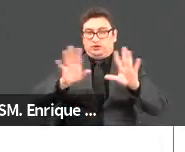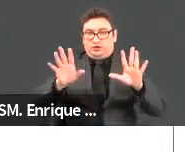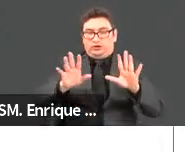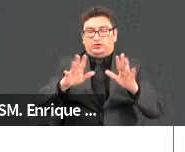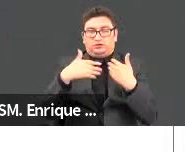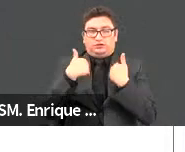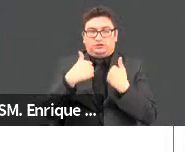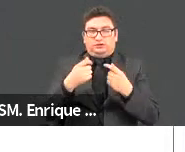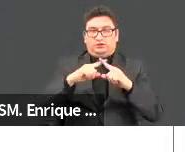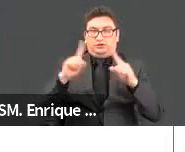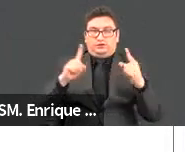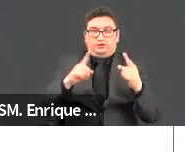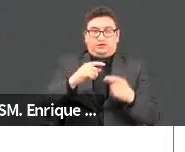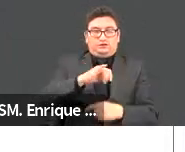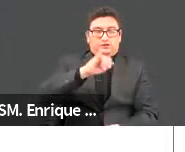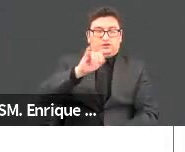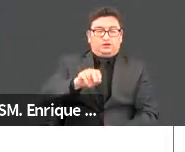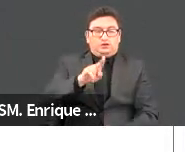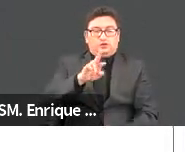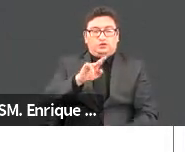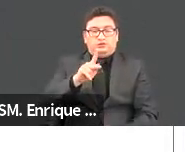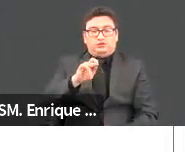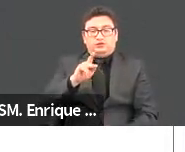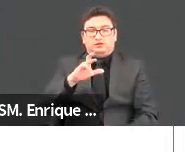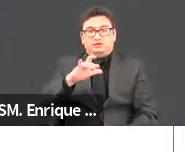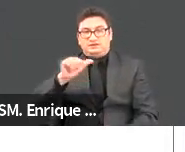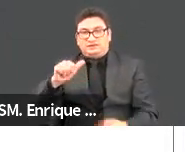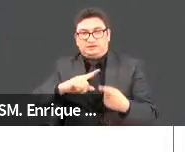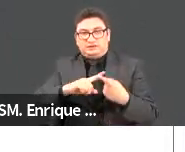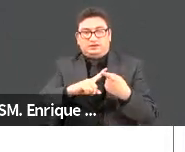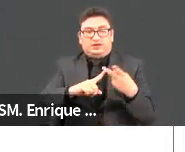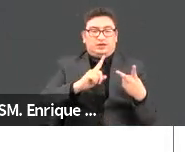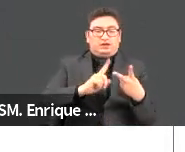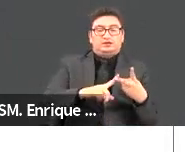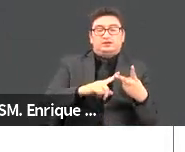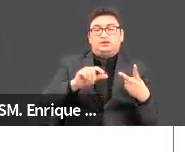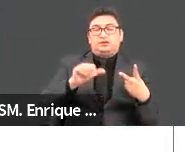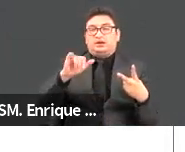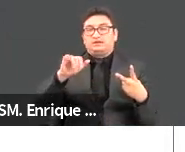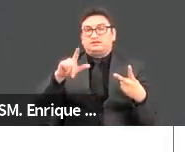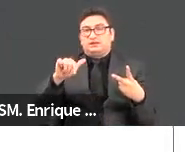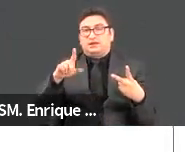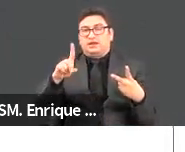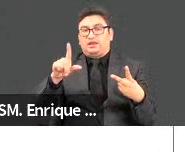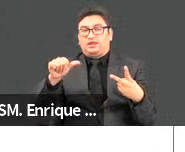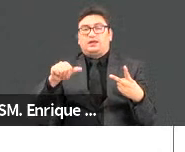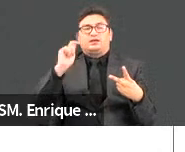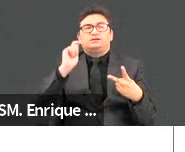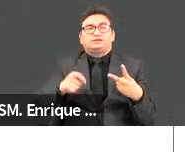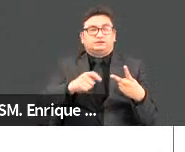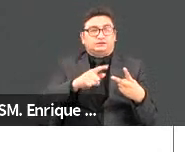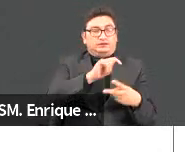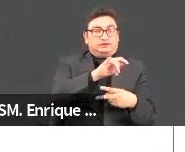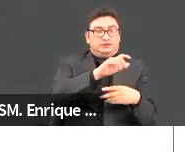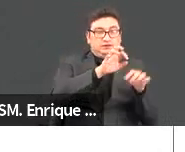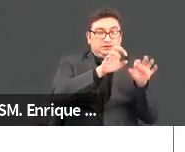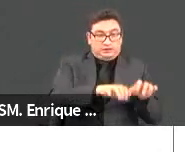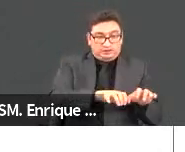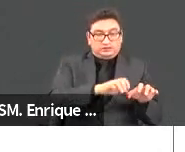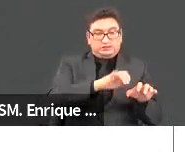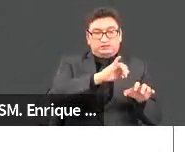es la diferencia entre una jurisprudencia y una aislada? Una tesis de jurisprudencia y una tesis aislada. Ambas,